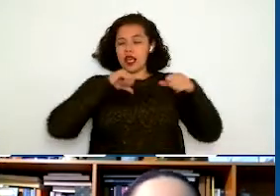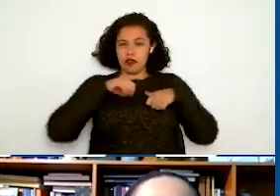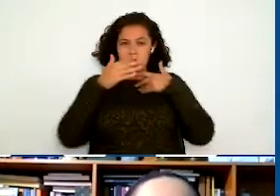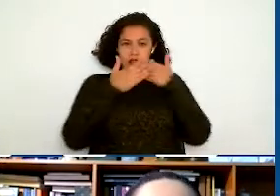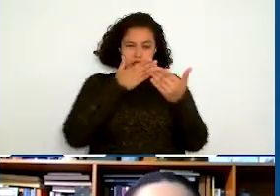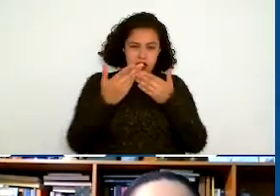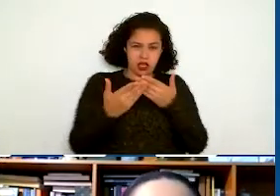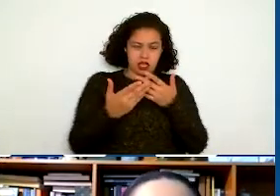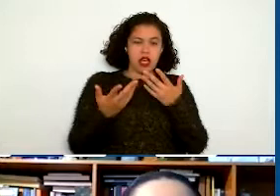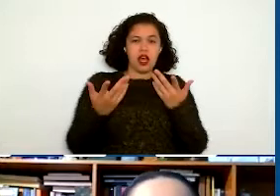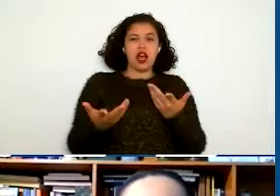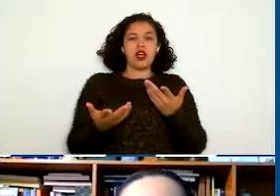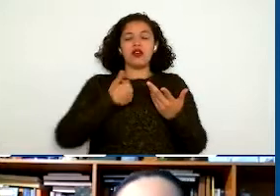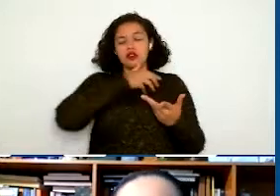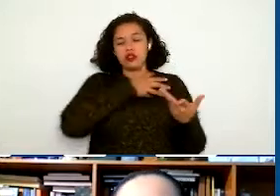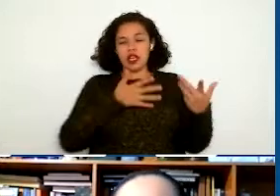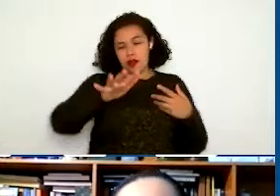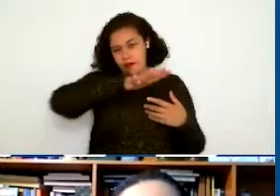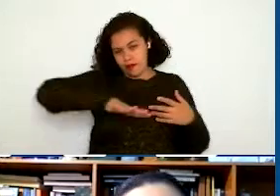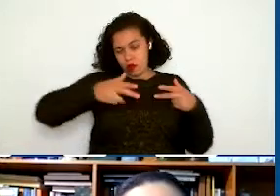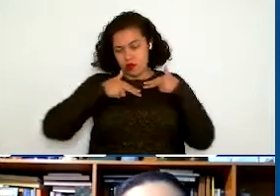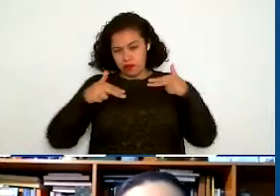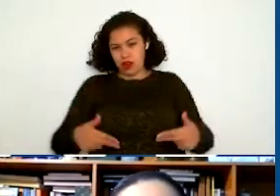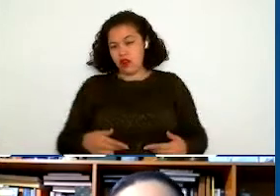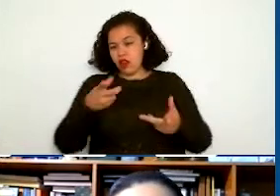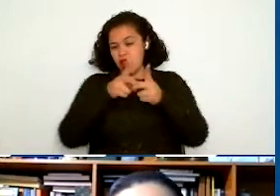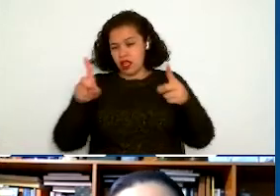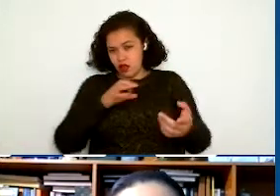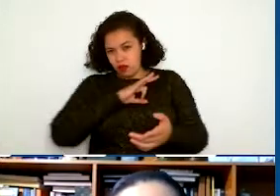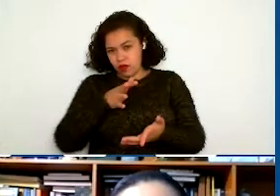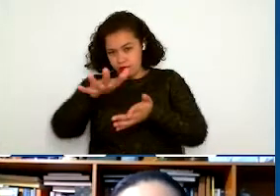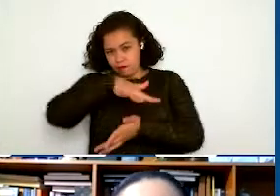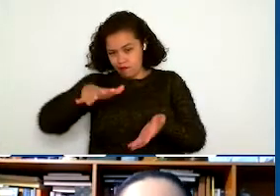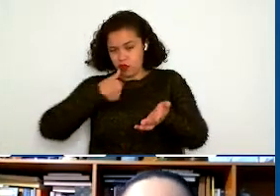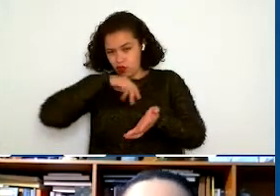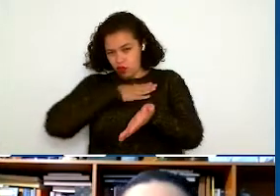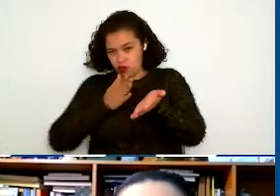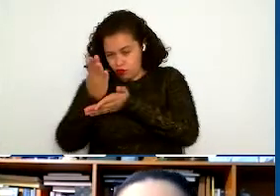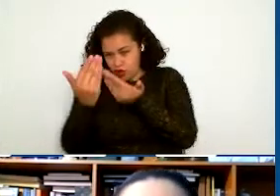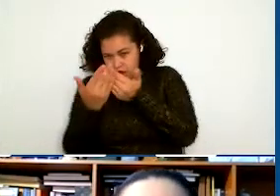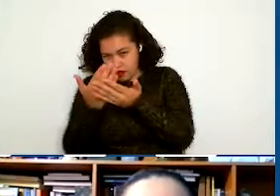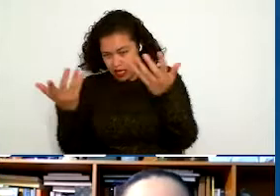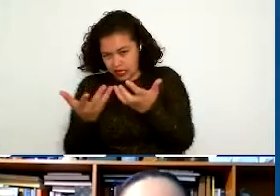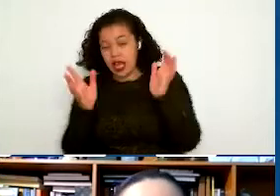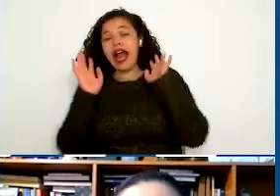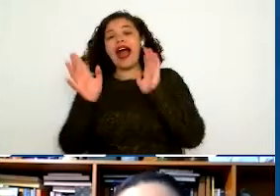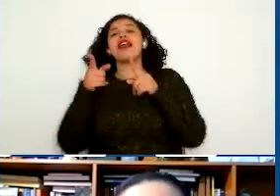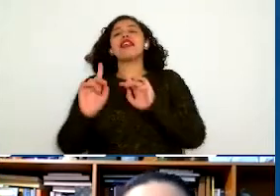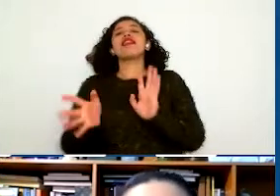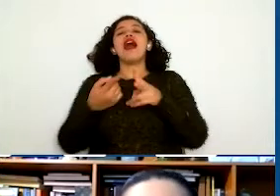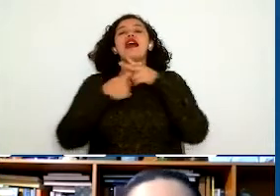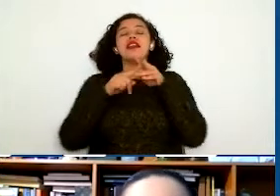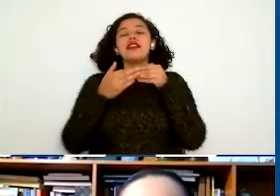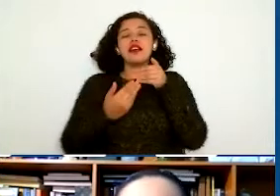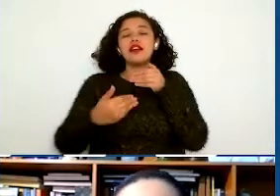sea en una área del desarrollo humano y de la sociedad. Entonces, ahí ya nos está diciendo